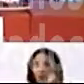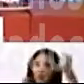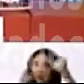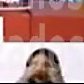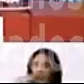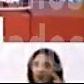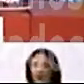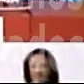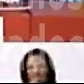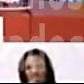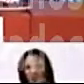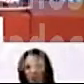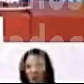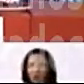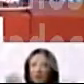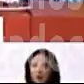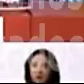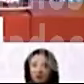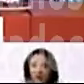Odio.